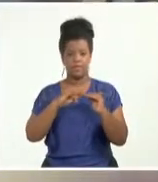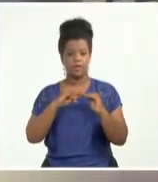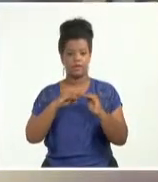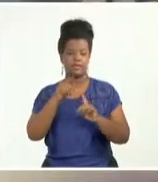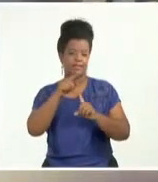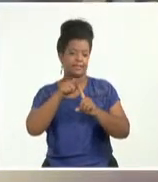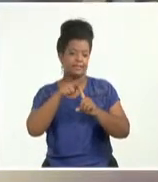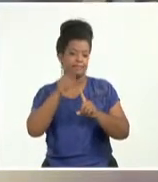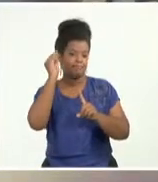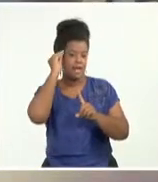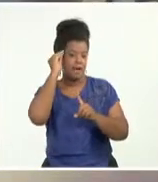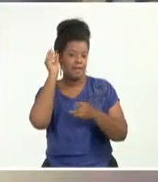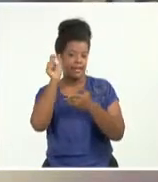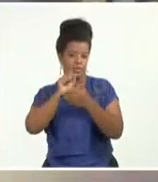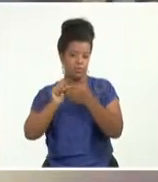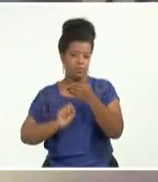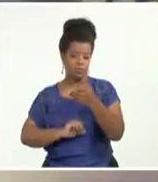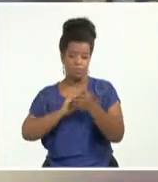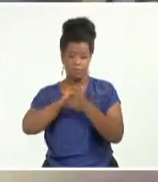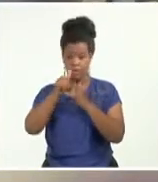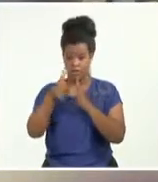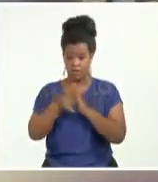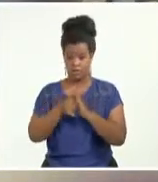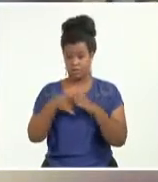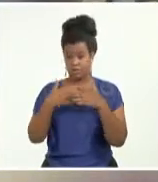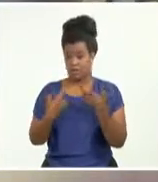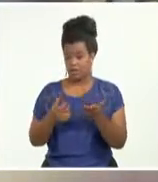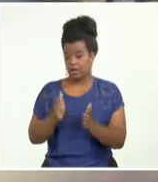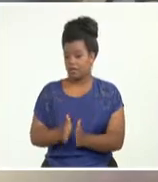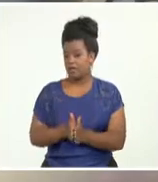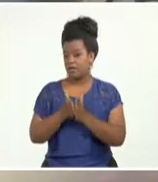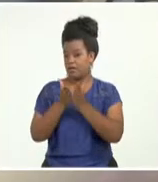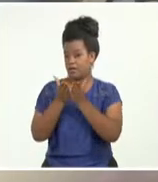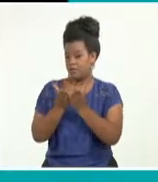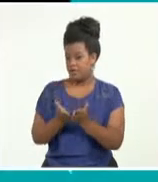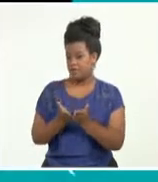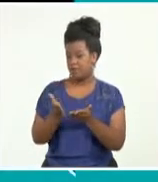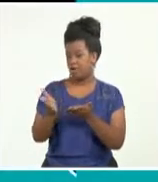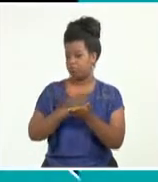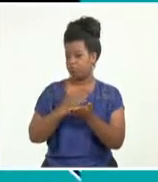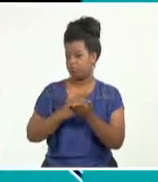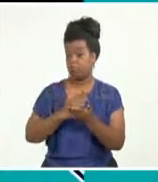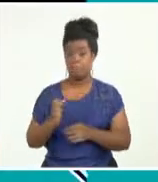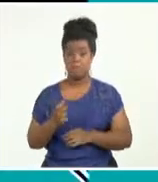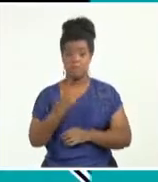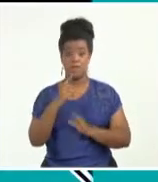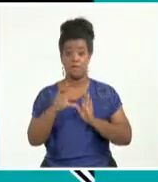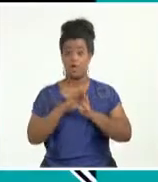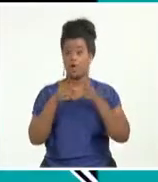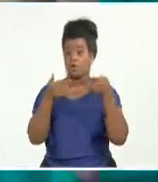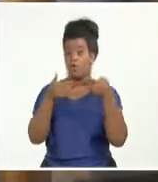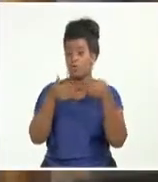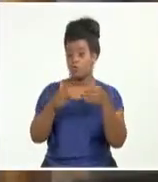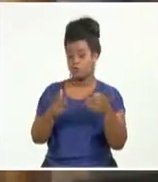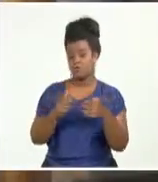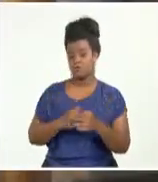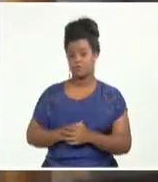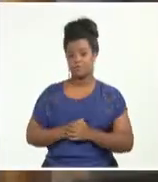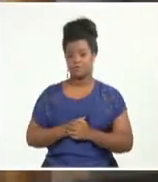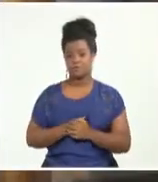el proyecto Estrechando Espacios, presentaciones de revistas y libros y por primera vez el concurso Criticar es Querer,